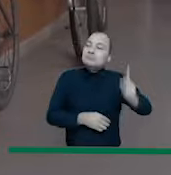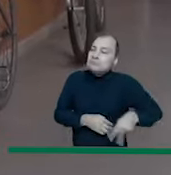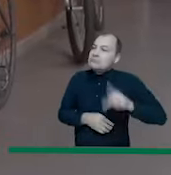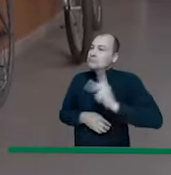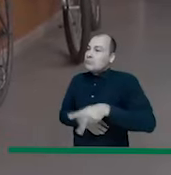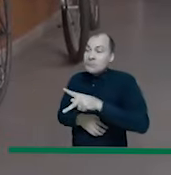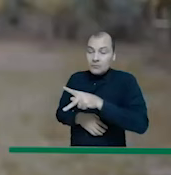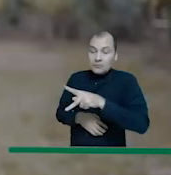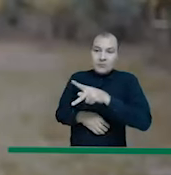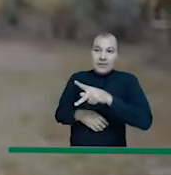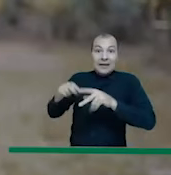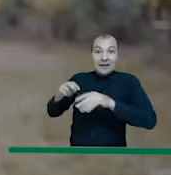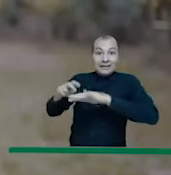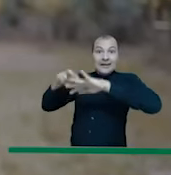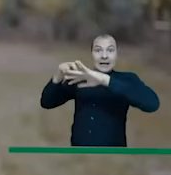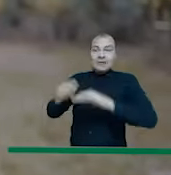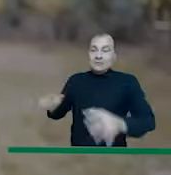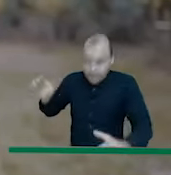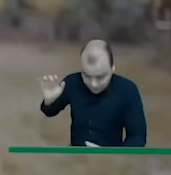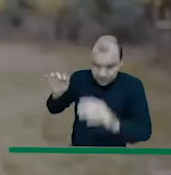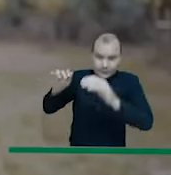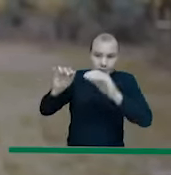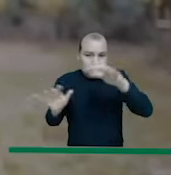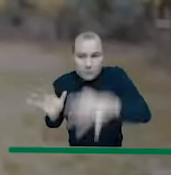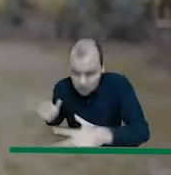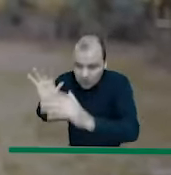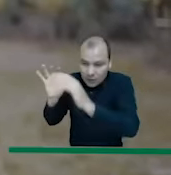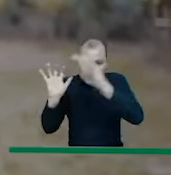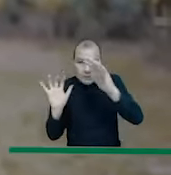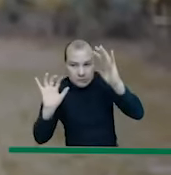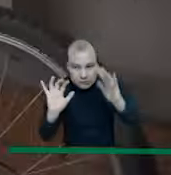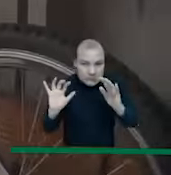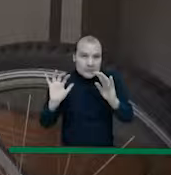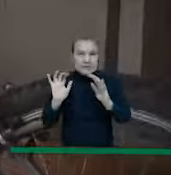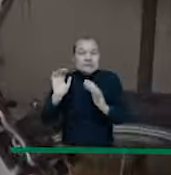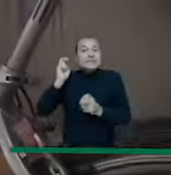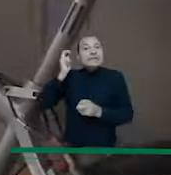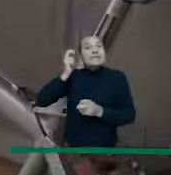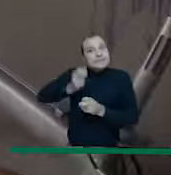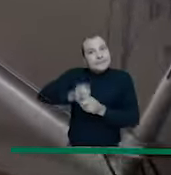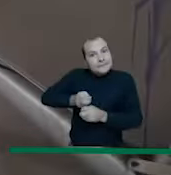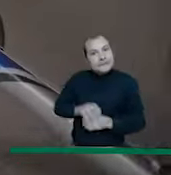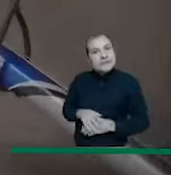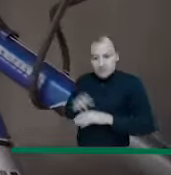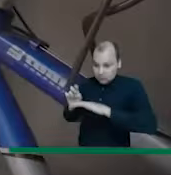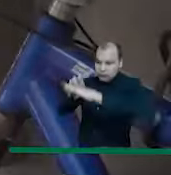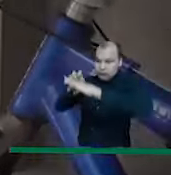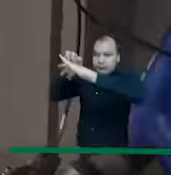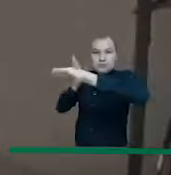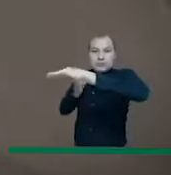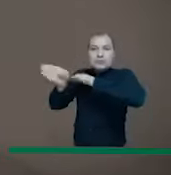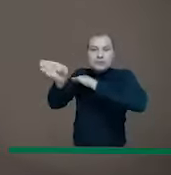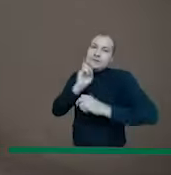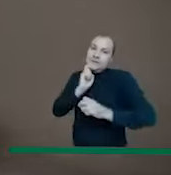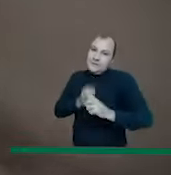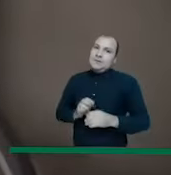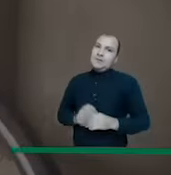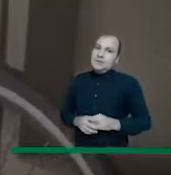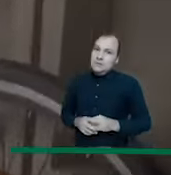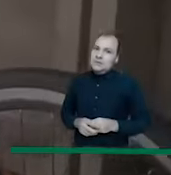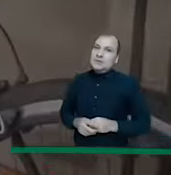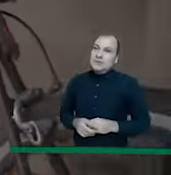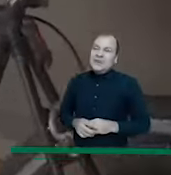¿cierto? Entonces, cuando llegaba una persona ciega, como era mi caso, el de cualquier otro compañero de aquella época, pues no encontraba las escalas, sino la bicicleta y no